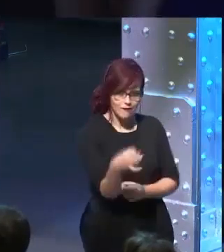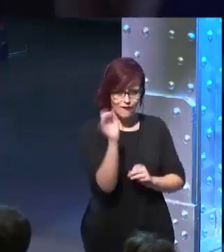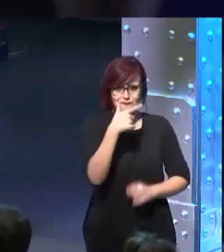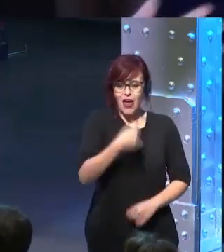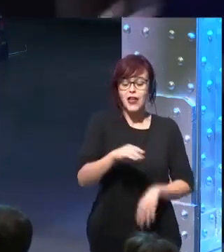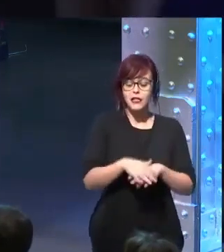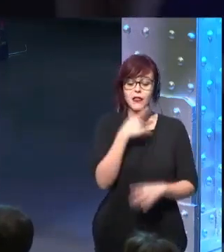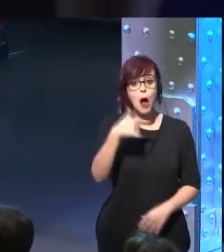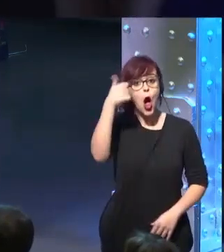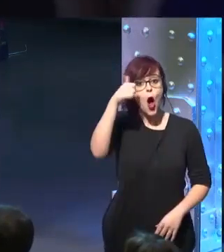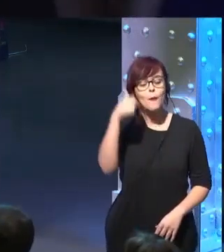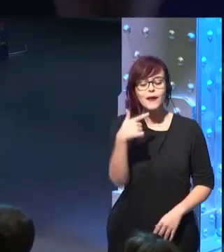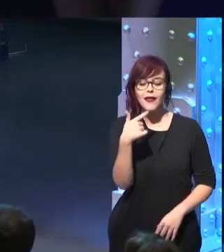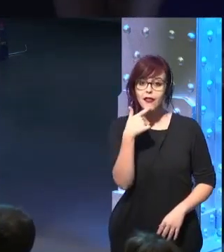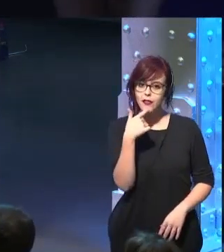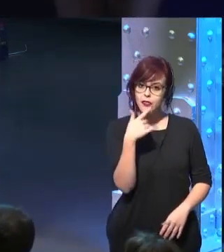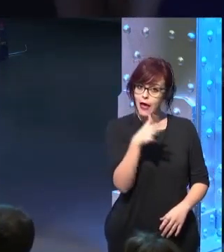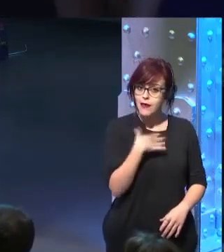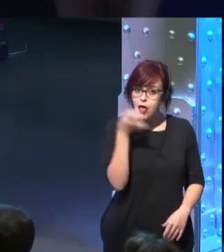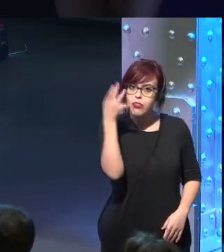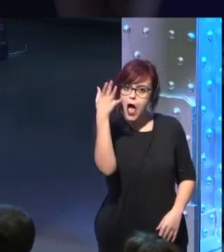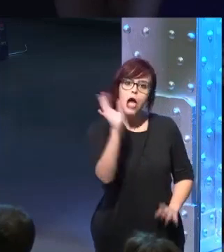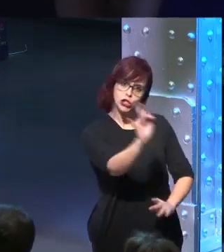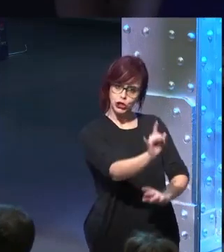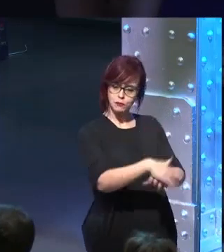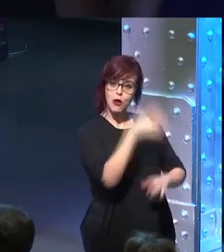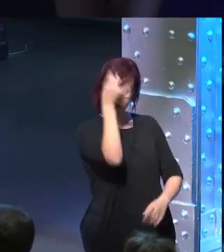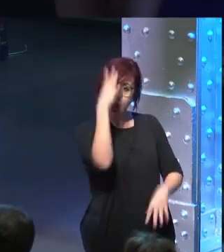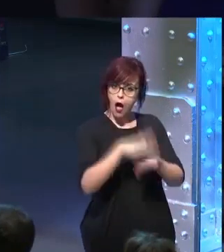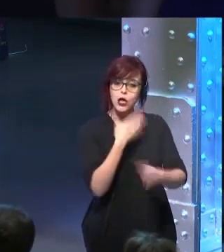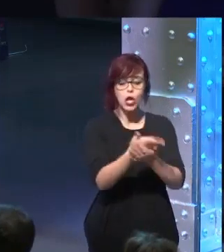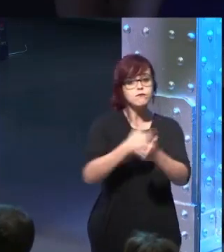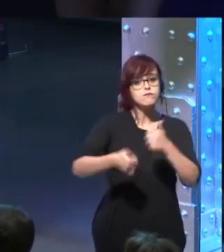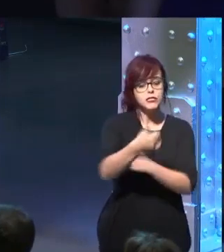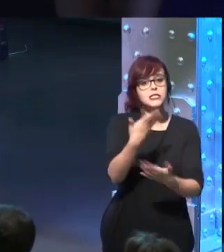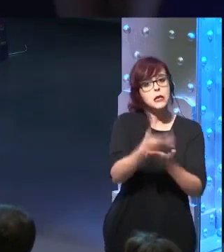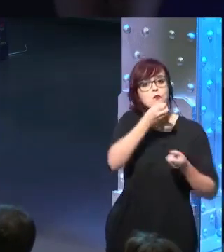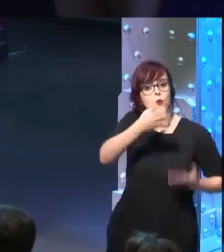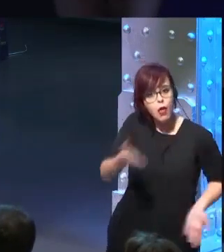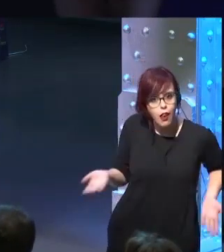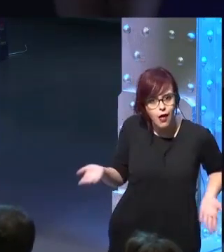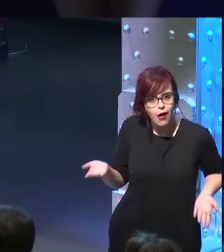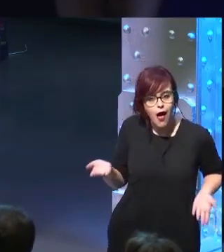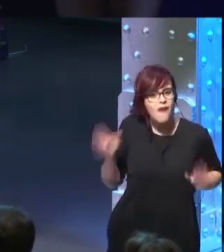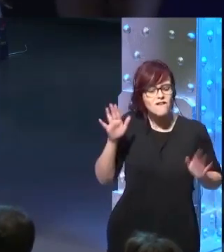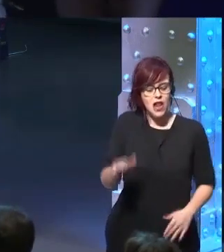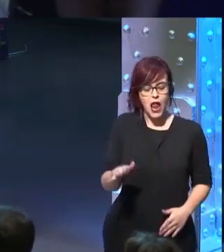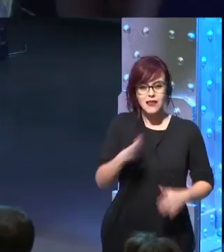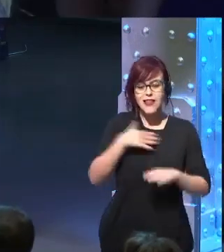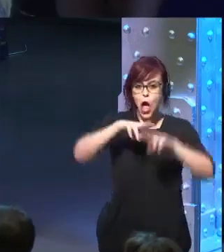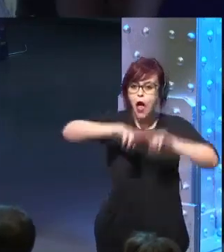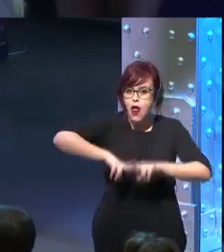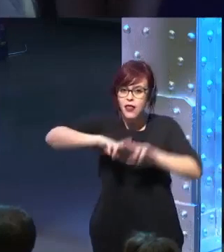bien, ¿quieres sugerirlo? Perfecto, muy buena idea. Entonces se le pregunta a un hombre: ¿quieres sugerirlo? Venga, muy buena idea. Quiero analizar